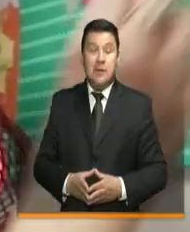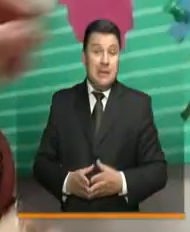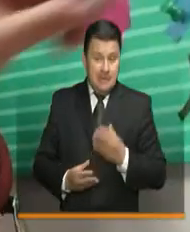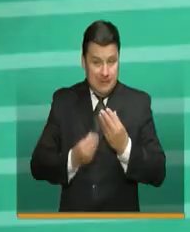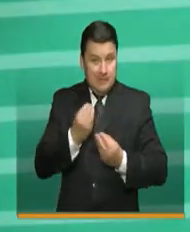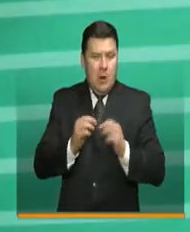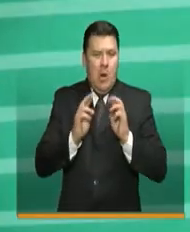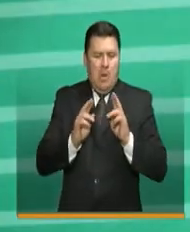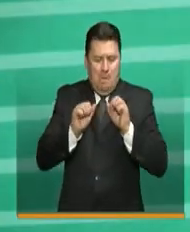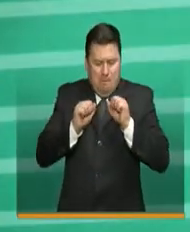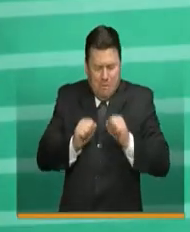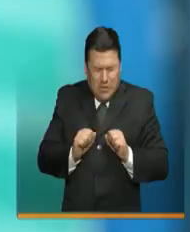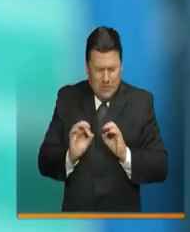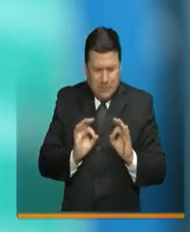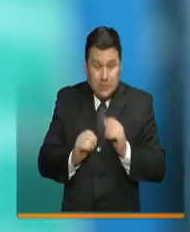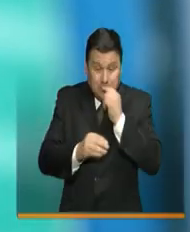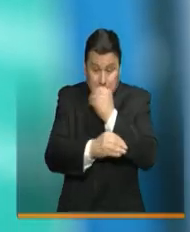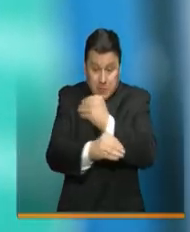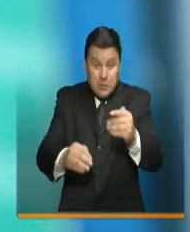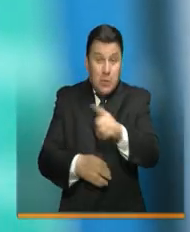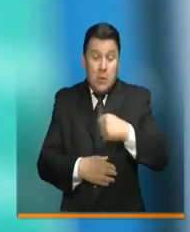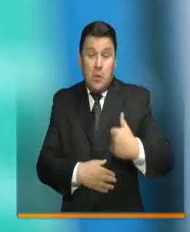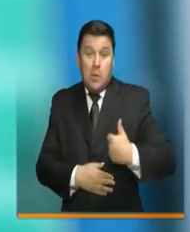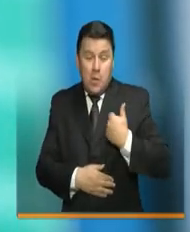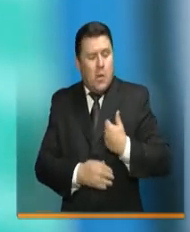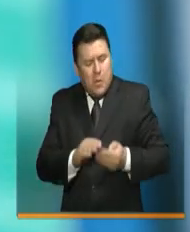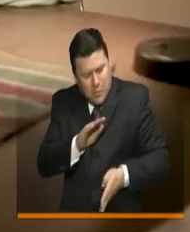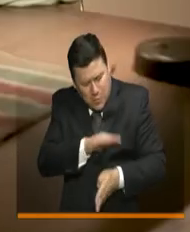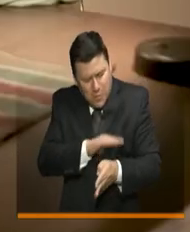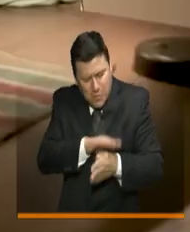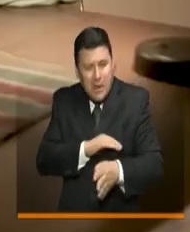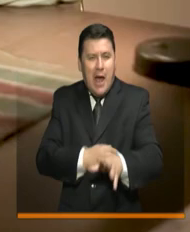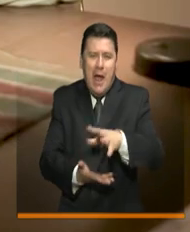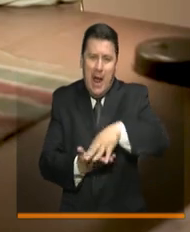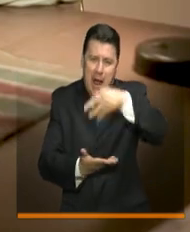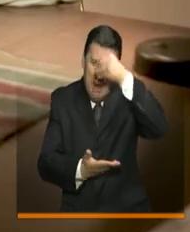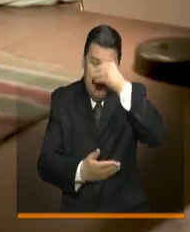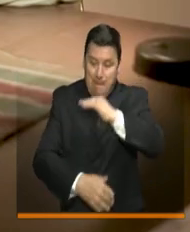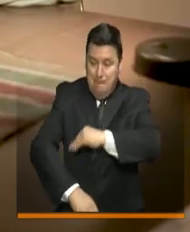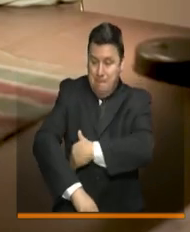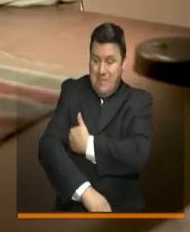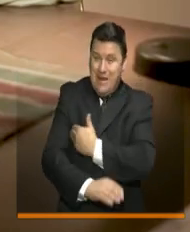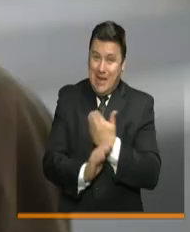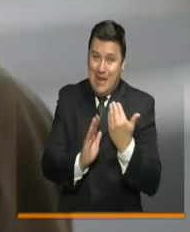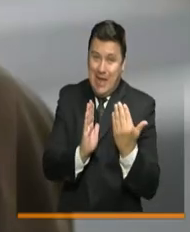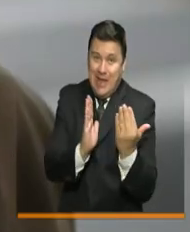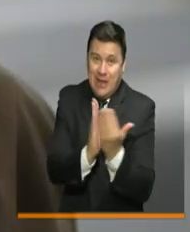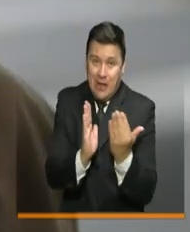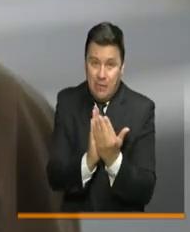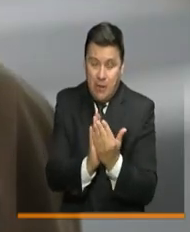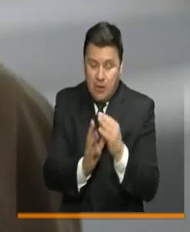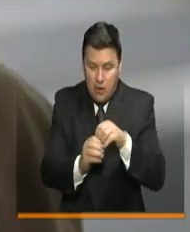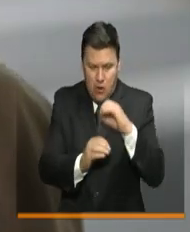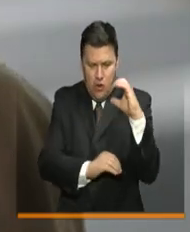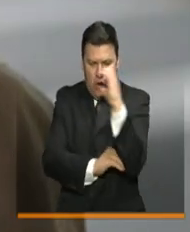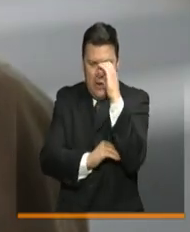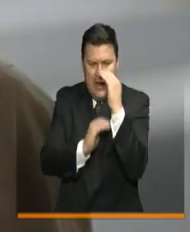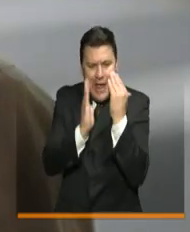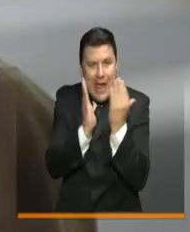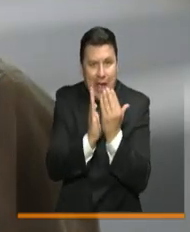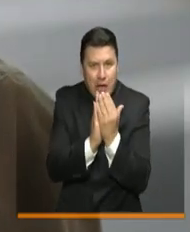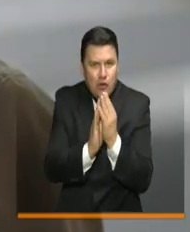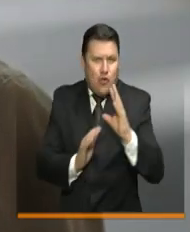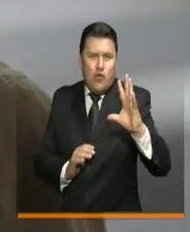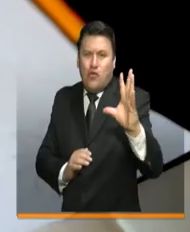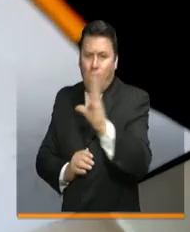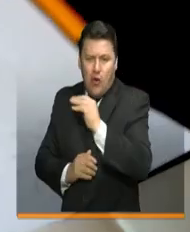Haremos posible que nuestros niños y jóvenes continúen aprendiendo. Ministerio de Educación. En Colombia la educación es